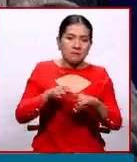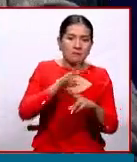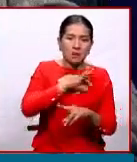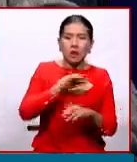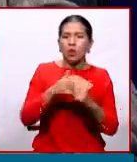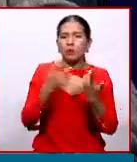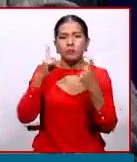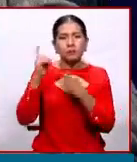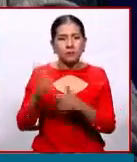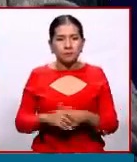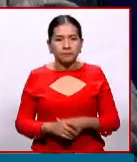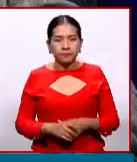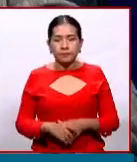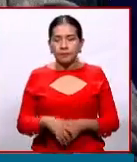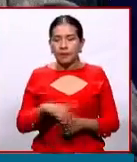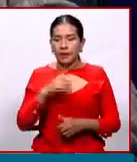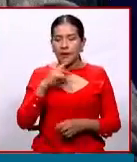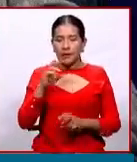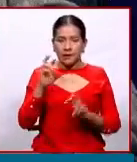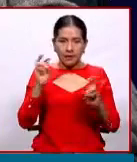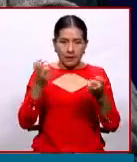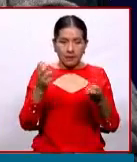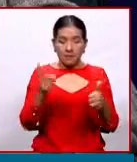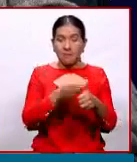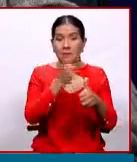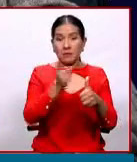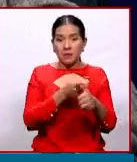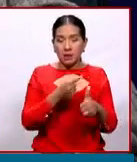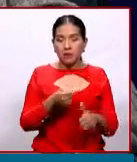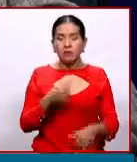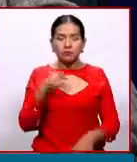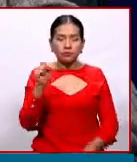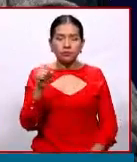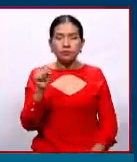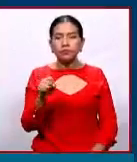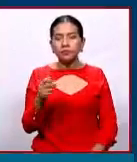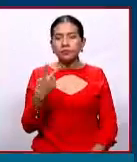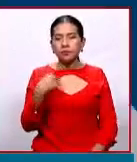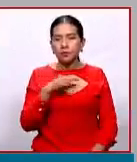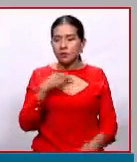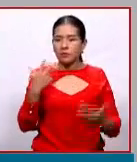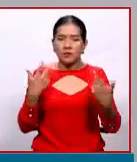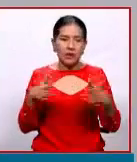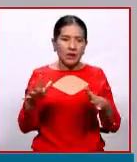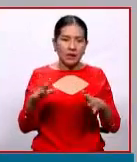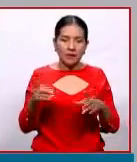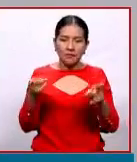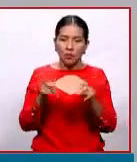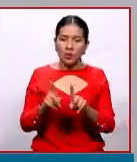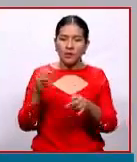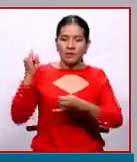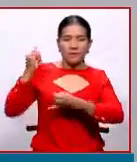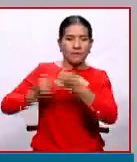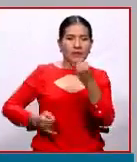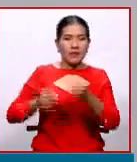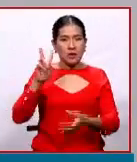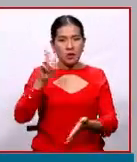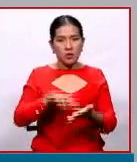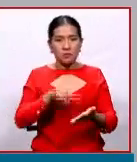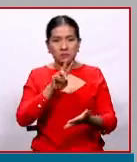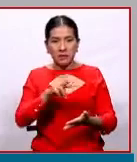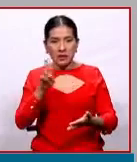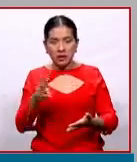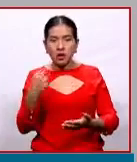Bien, respecto a lo primero, en realidad sí. Nosotros ya durante el final de 2022 hemos